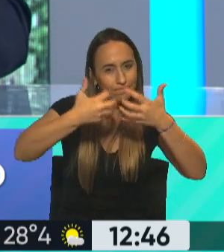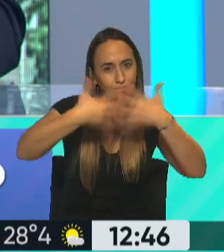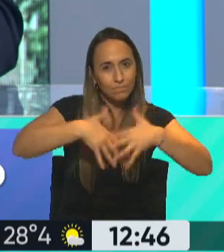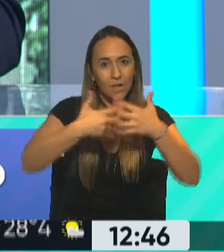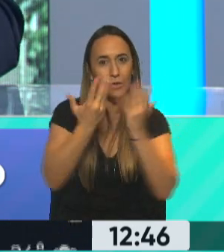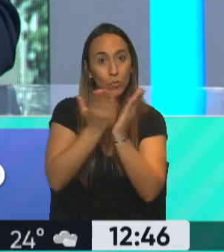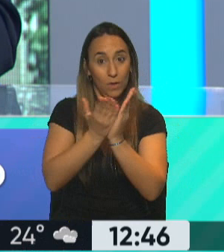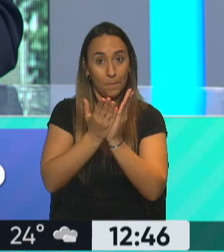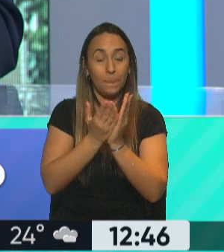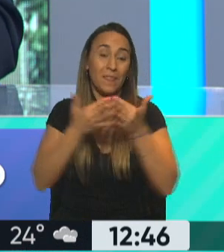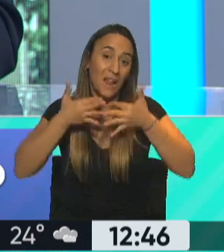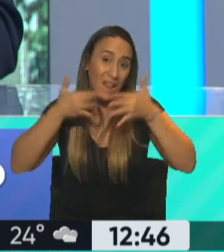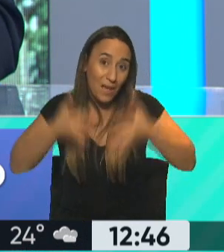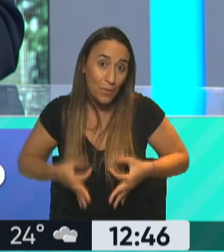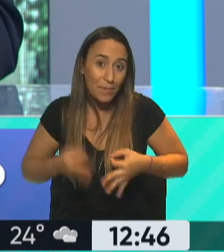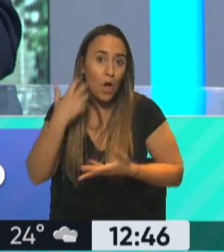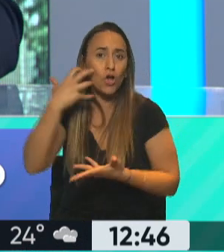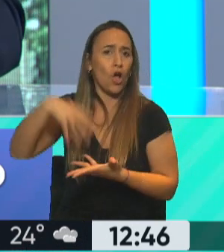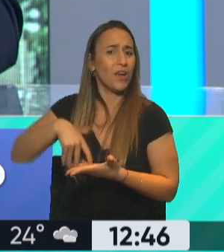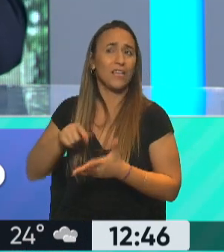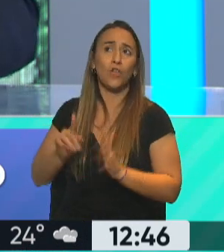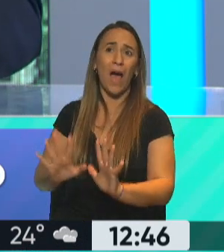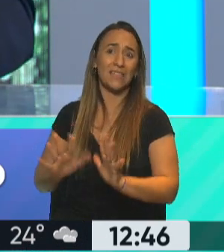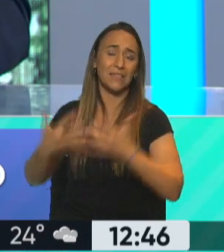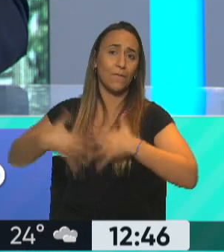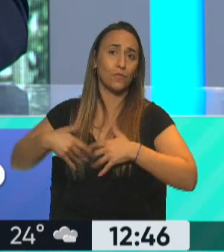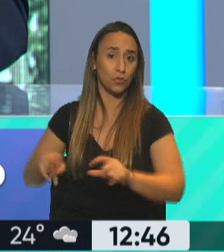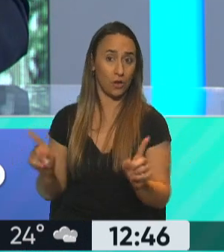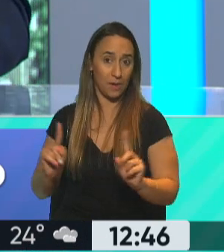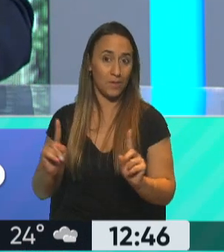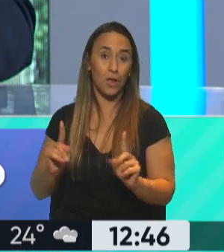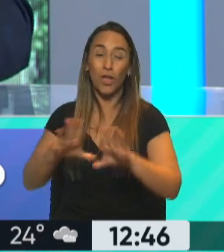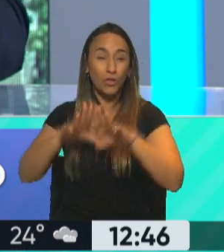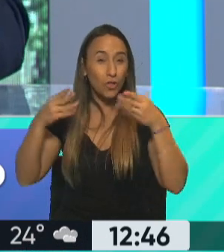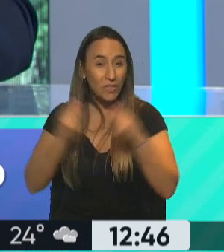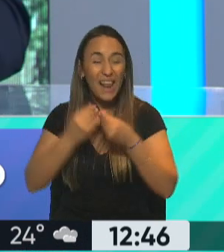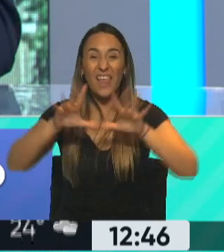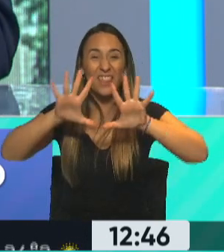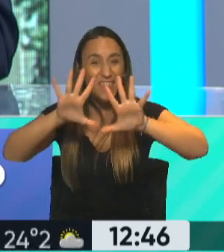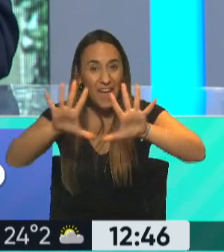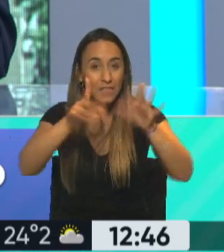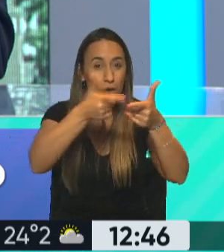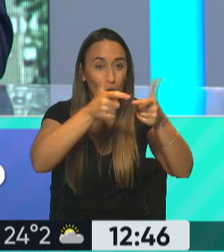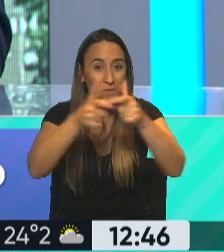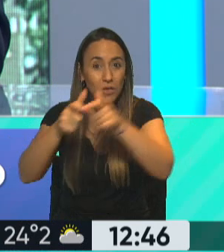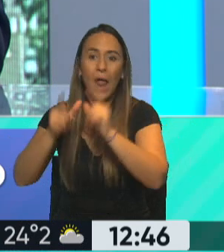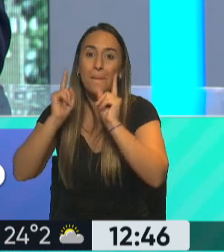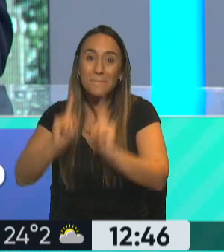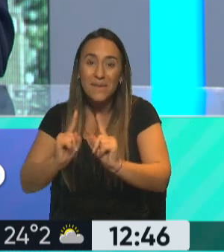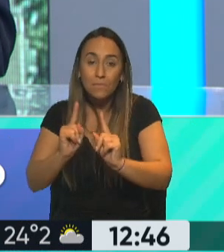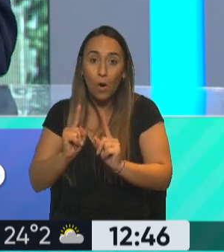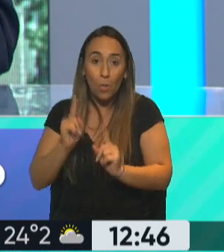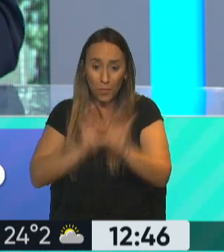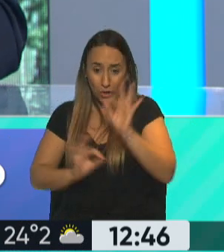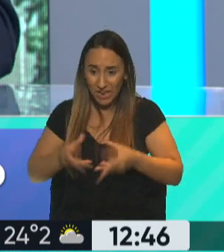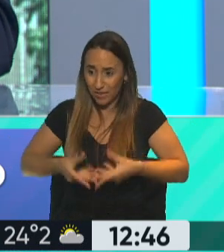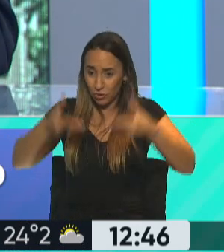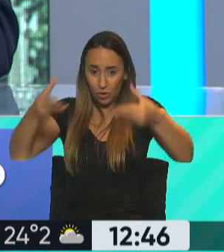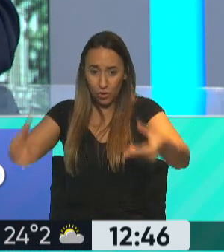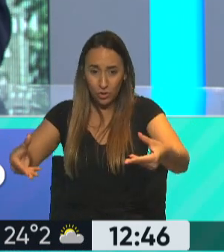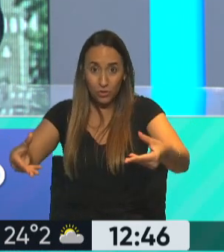la verdad que no sucede en el Congreso habitualmente que 10 comisiones juntas estén trabajando un mismo proyecto. Por lo general